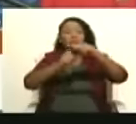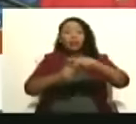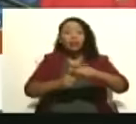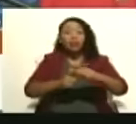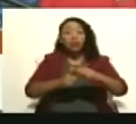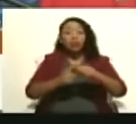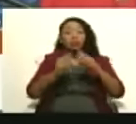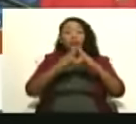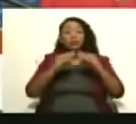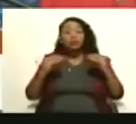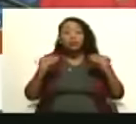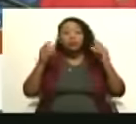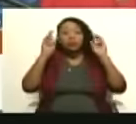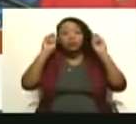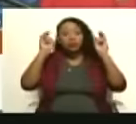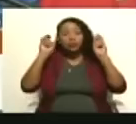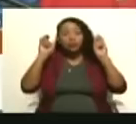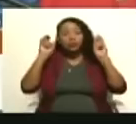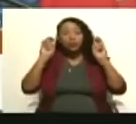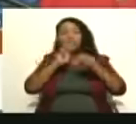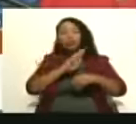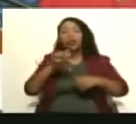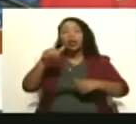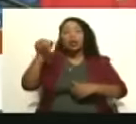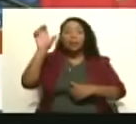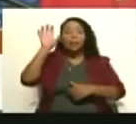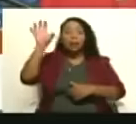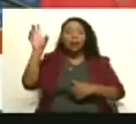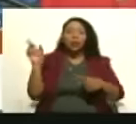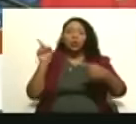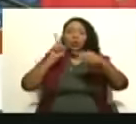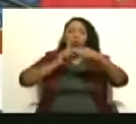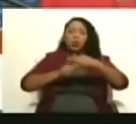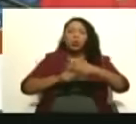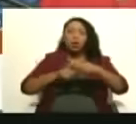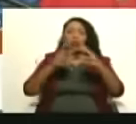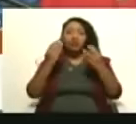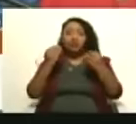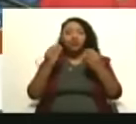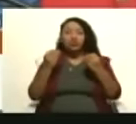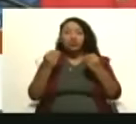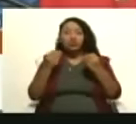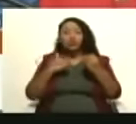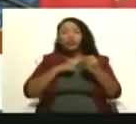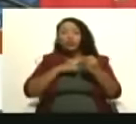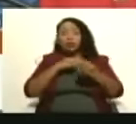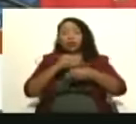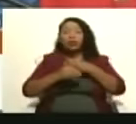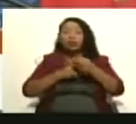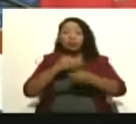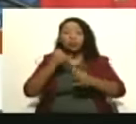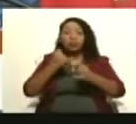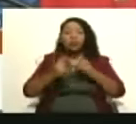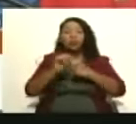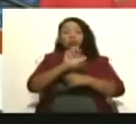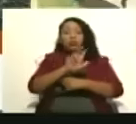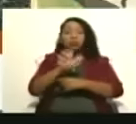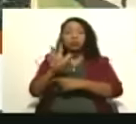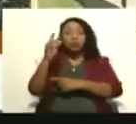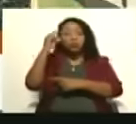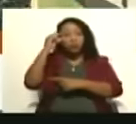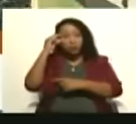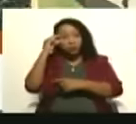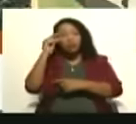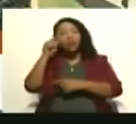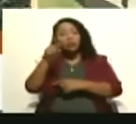virtudes republicanas del país, suma. Y los hemos estado haciendo en los últimos 33 días cuando